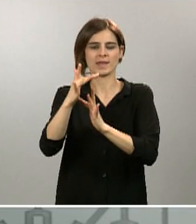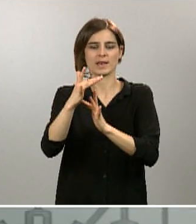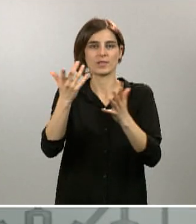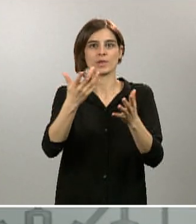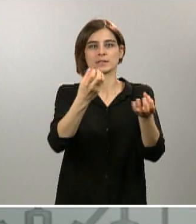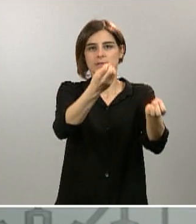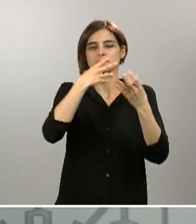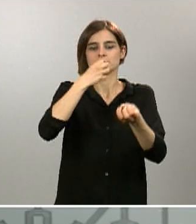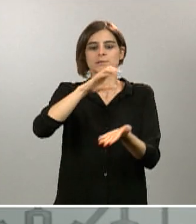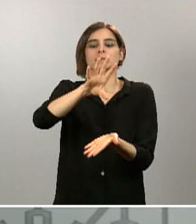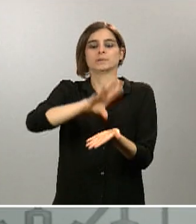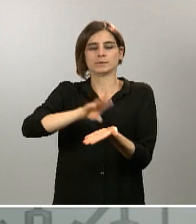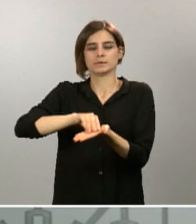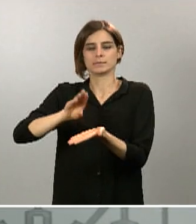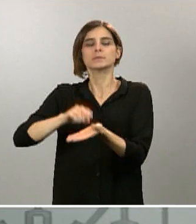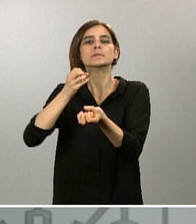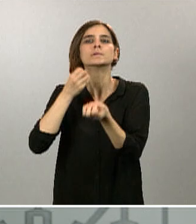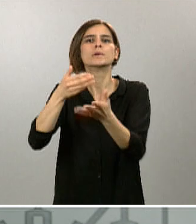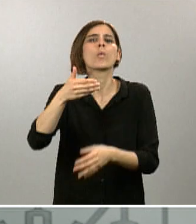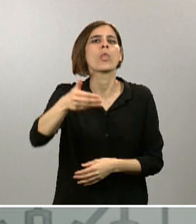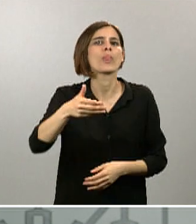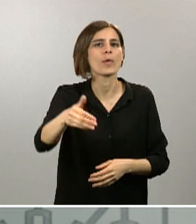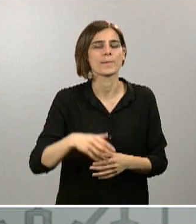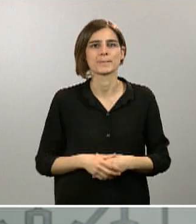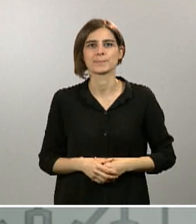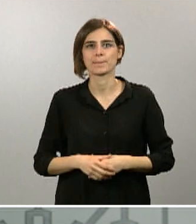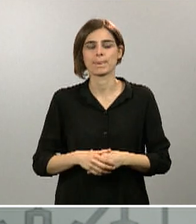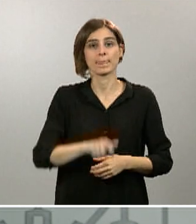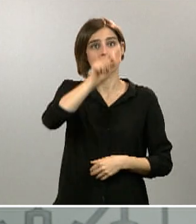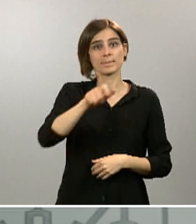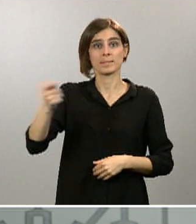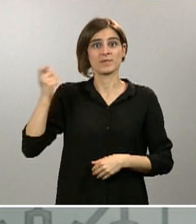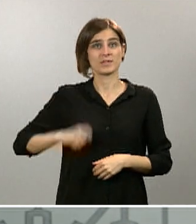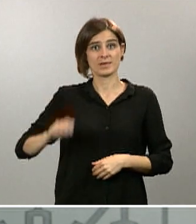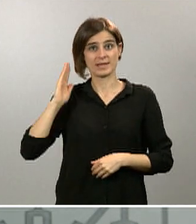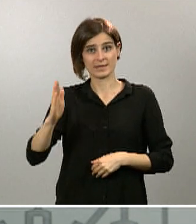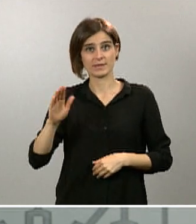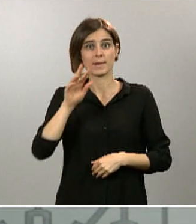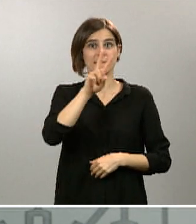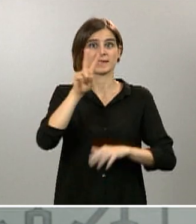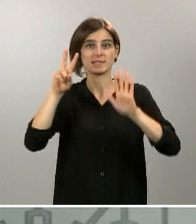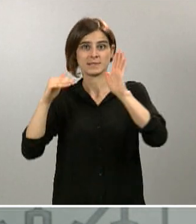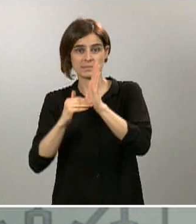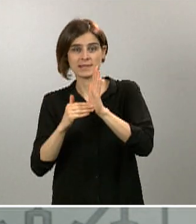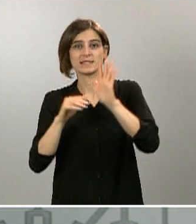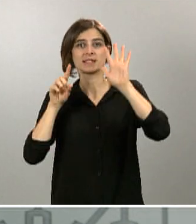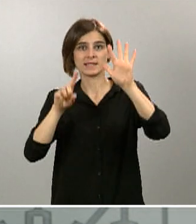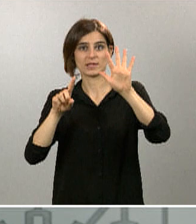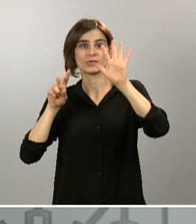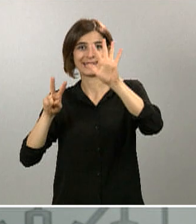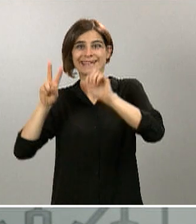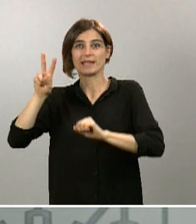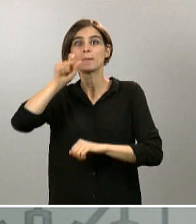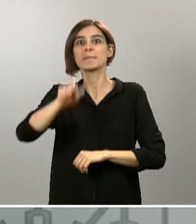El total de profesionales sanitarios afectados hasta hoy son de 26.672, pero esto es el total desde el inicio